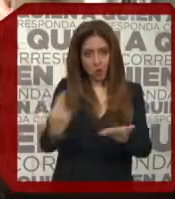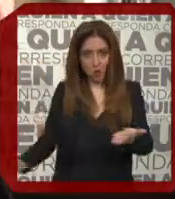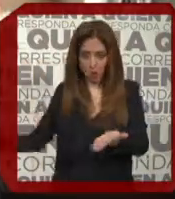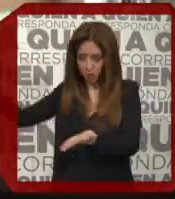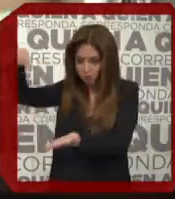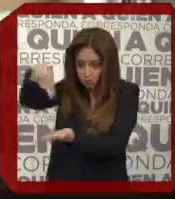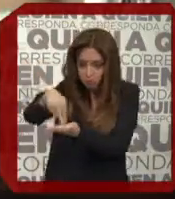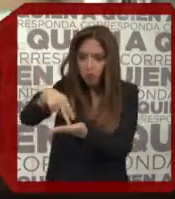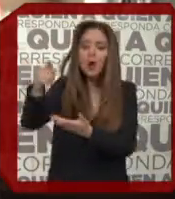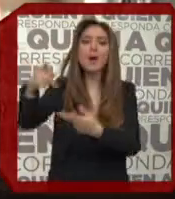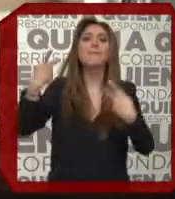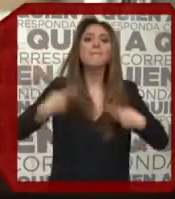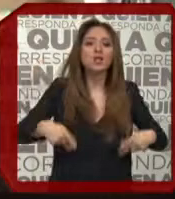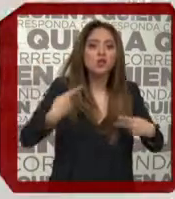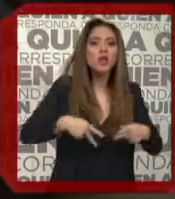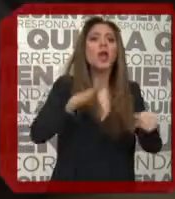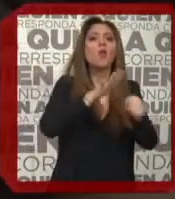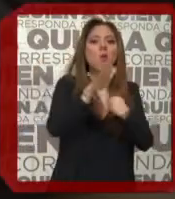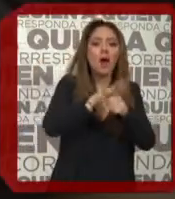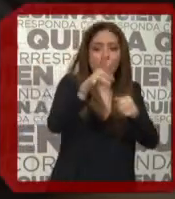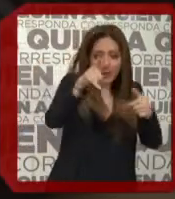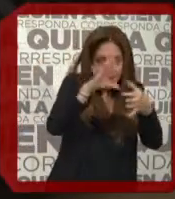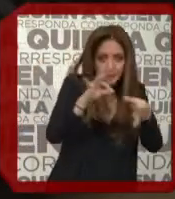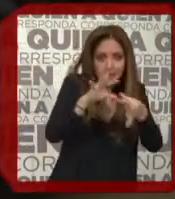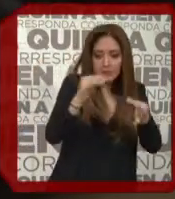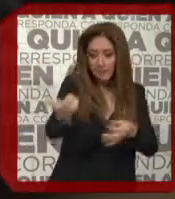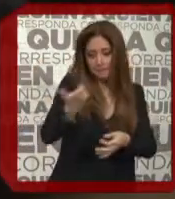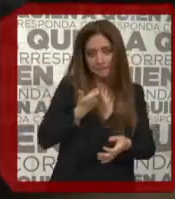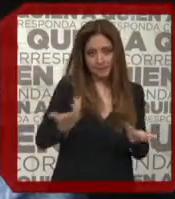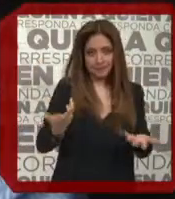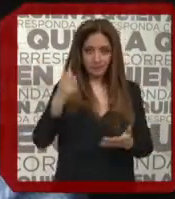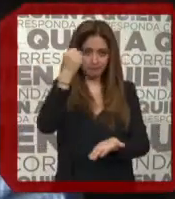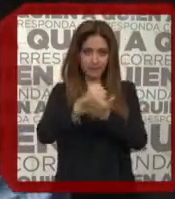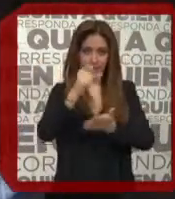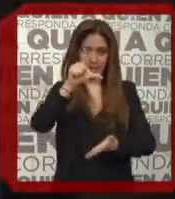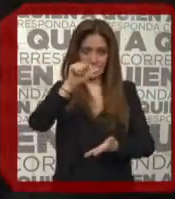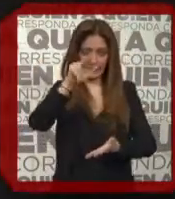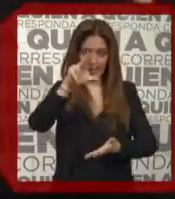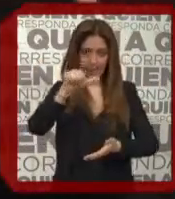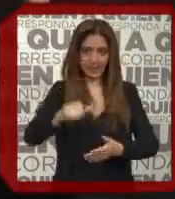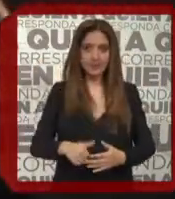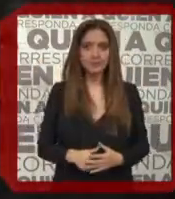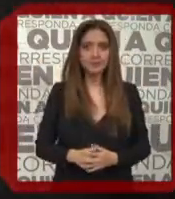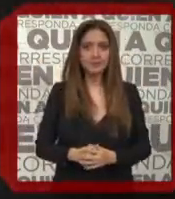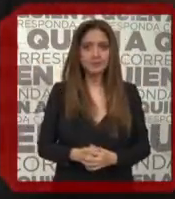ir, a qué persona reclamarle. Para quien corresponda, Lina Loe Soto.